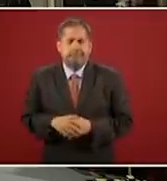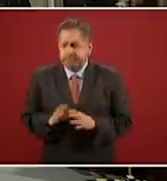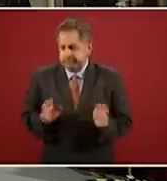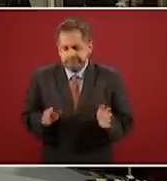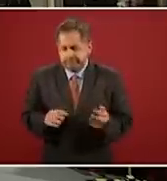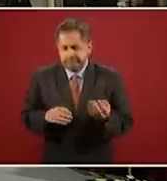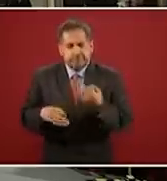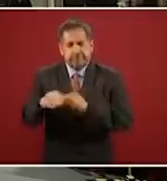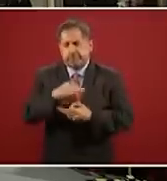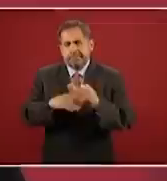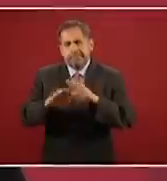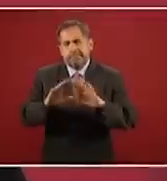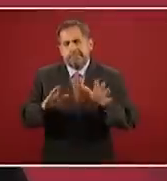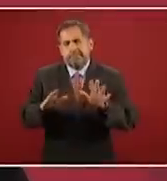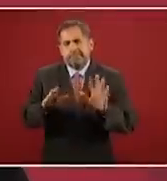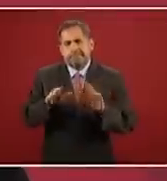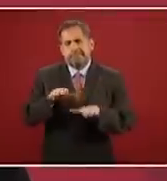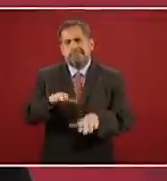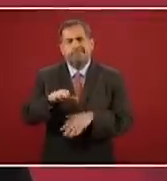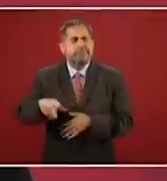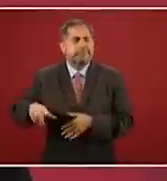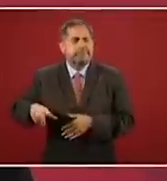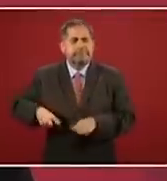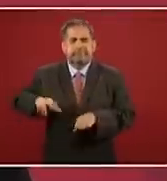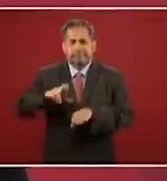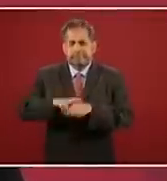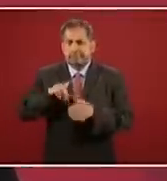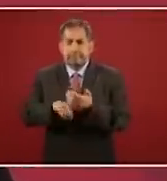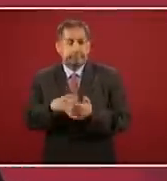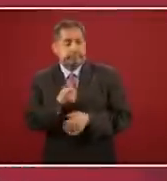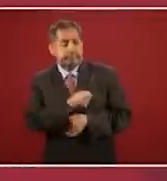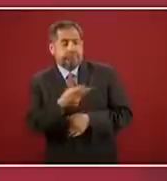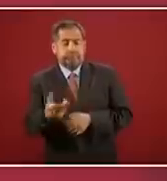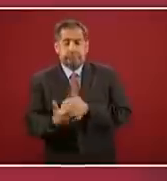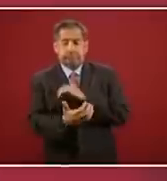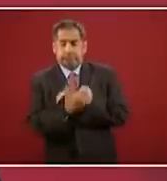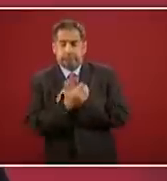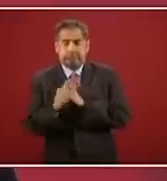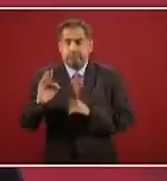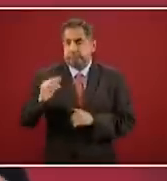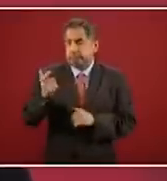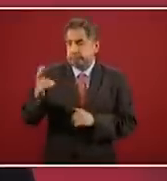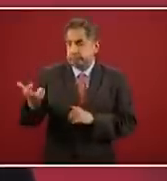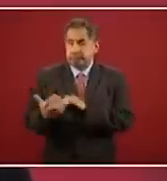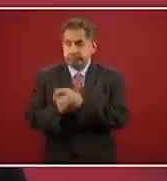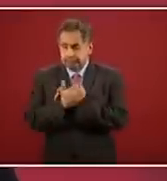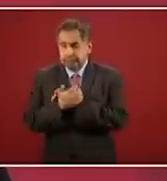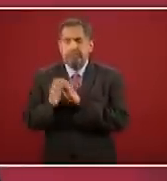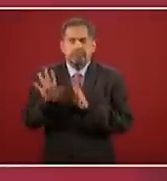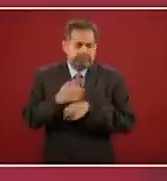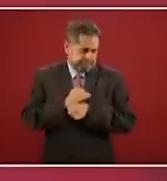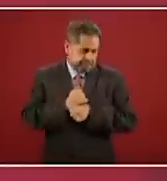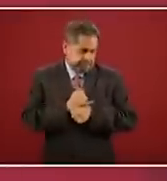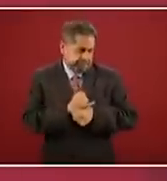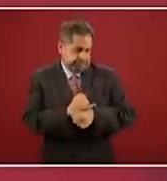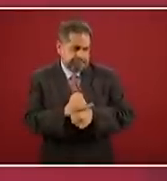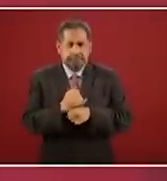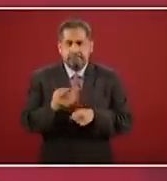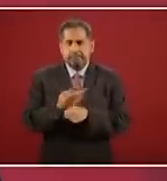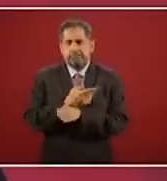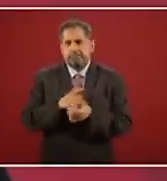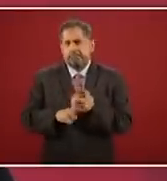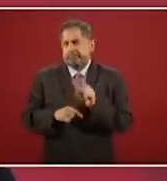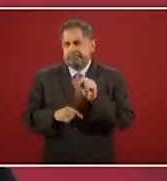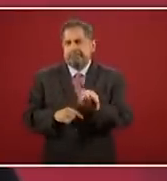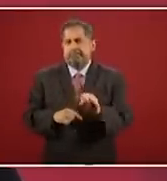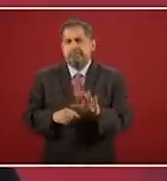varios exgobernadores en razón de propias solicitudes de información que nos ha pedido la Fiscalía General de la República o de temas relacionados con Secretaría